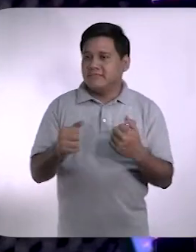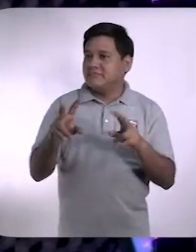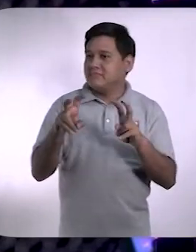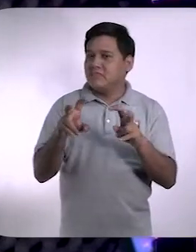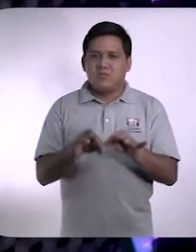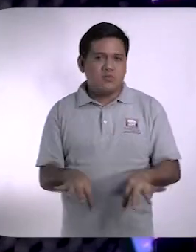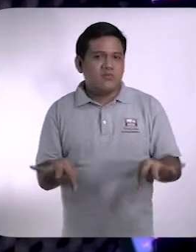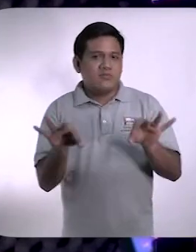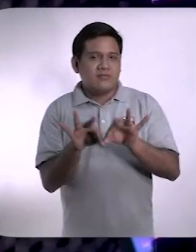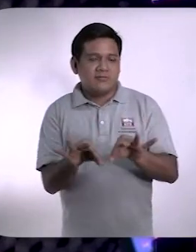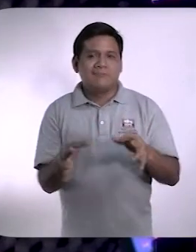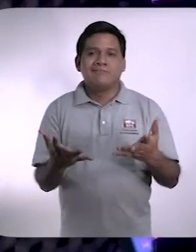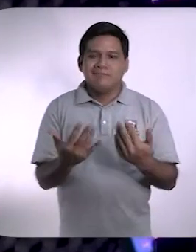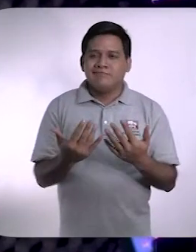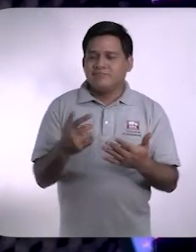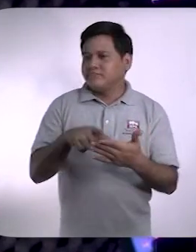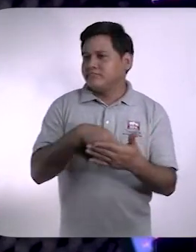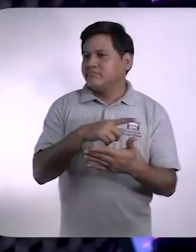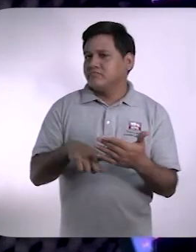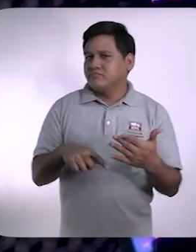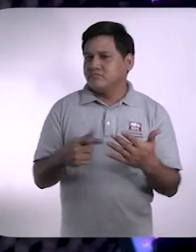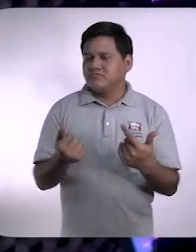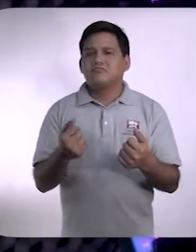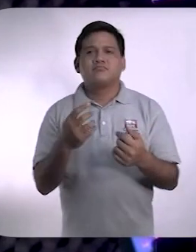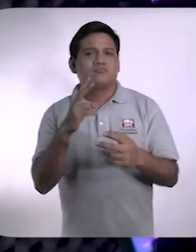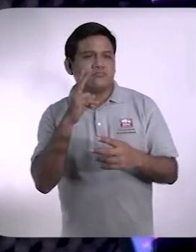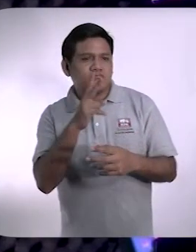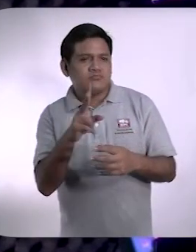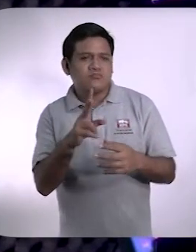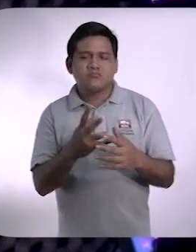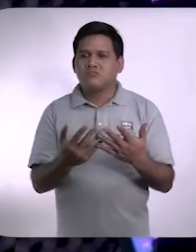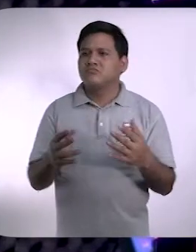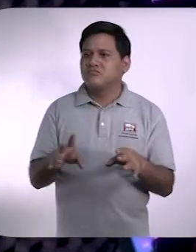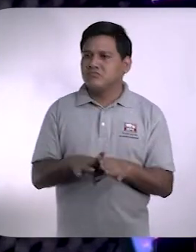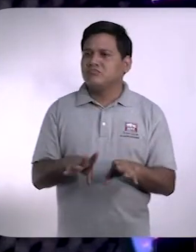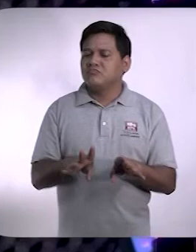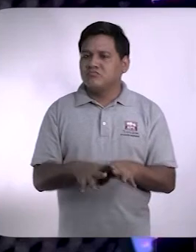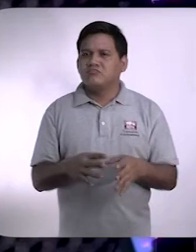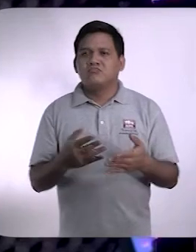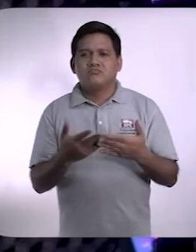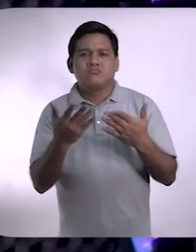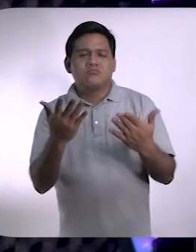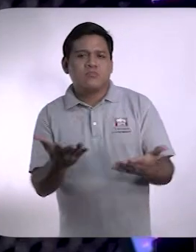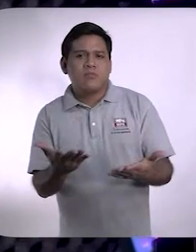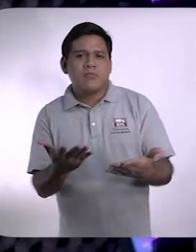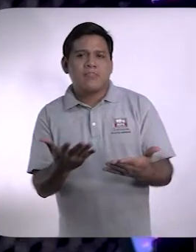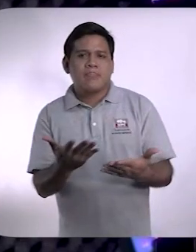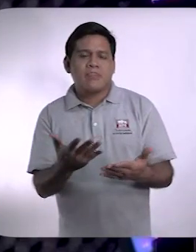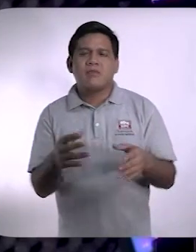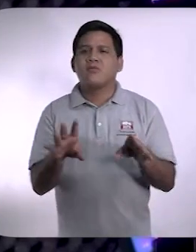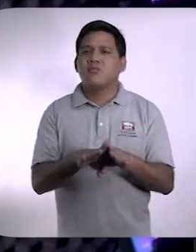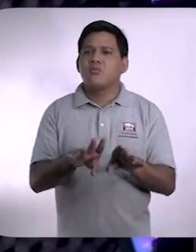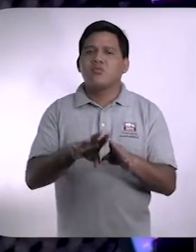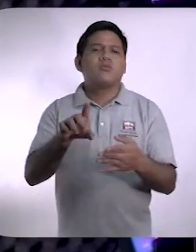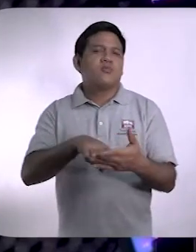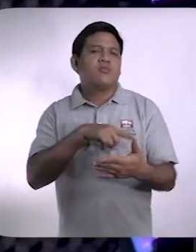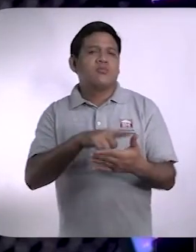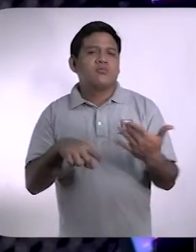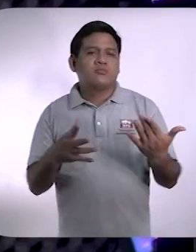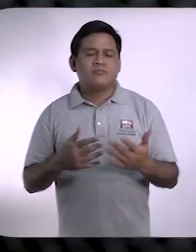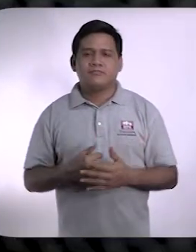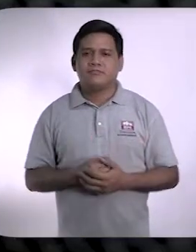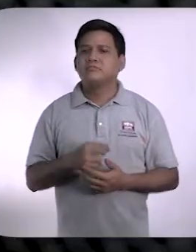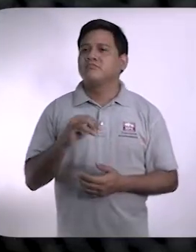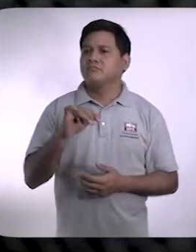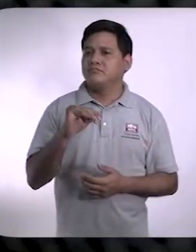muy interesantes relacionados con la veda electoral, cómputos distritales y de cómo votar. Así